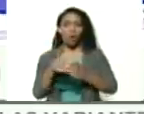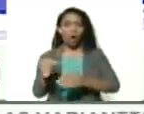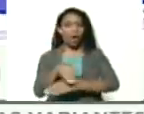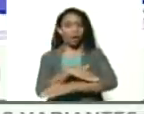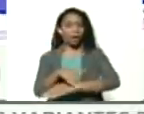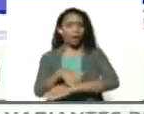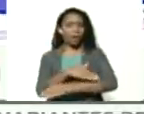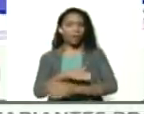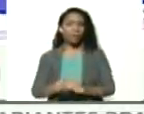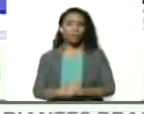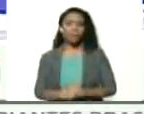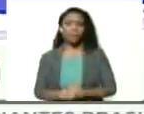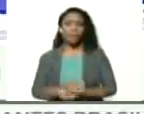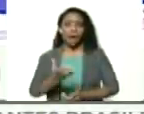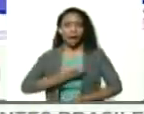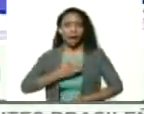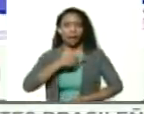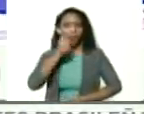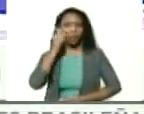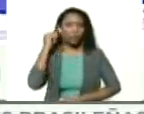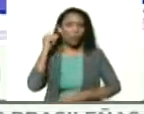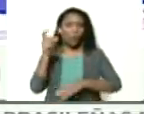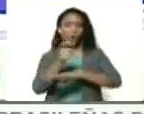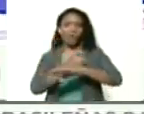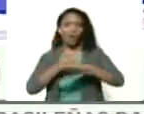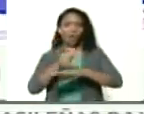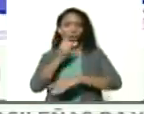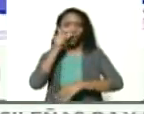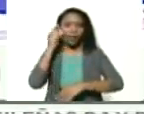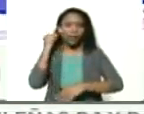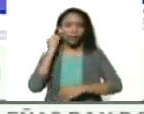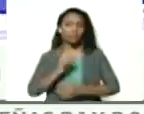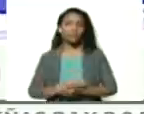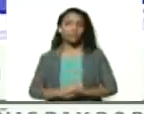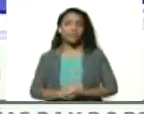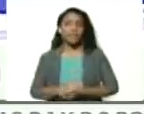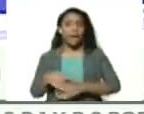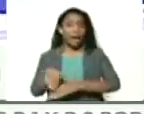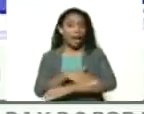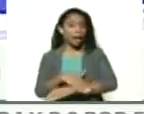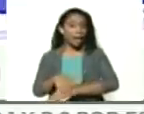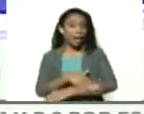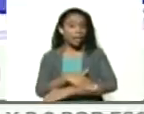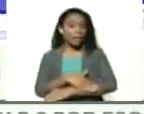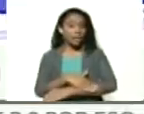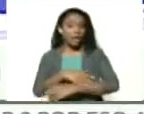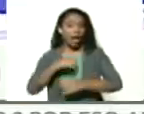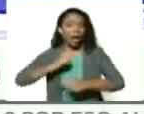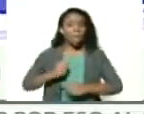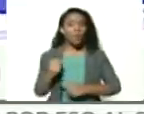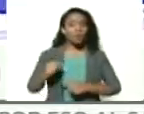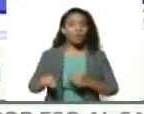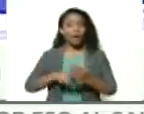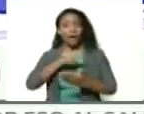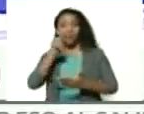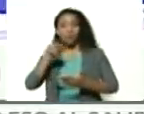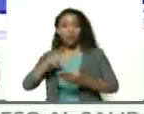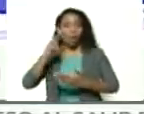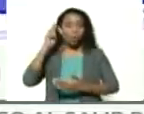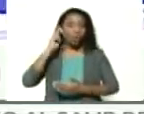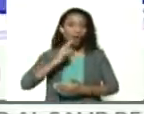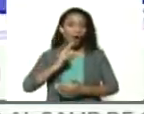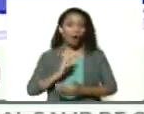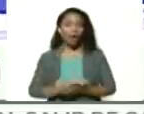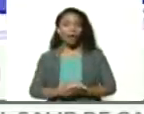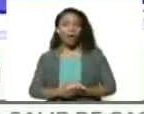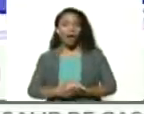calles, alcaldes, alcaldesas, gobernadores, gobernadoras en las calles, la Policía Nacional Bolivariana,